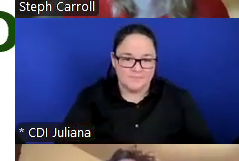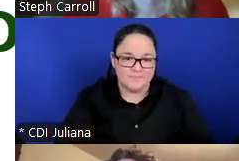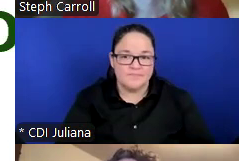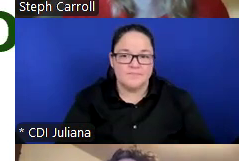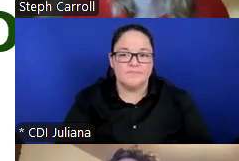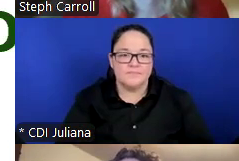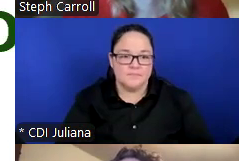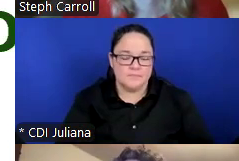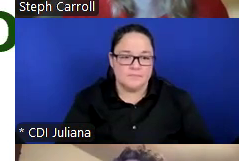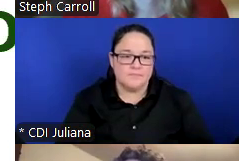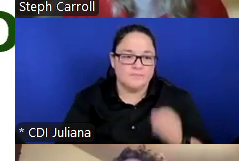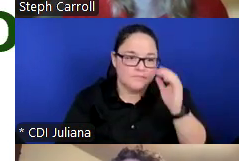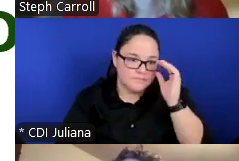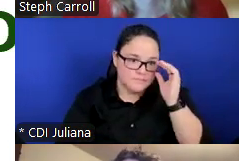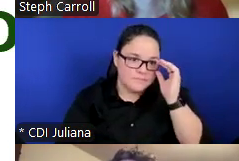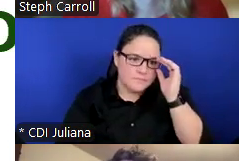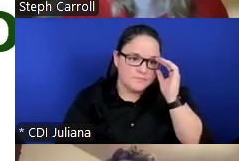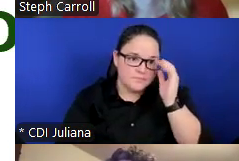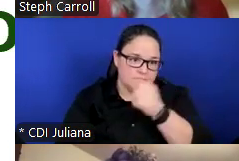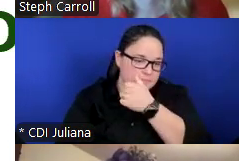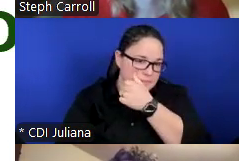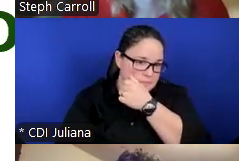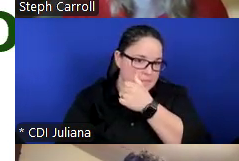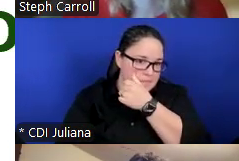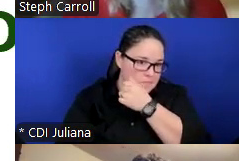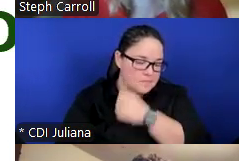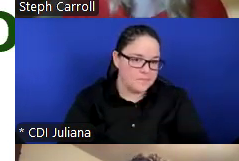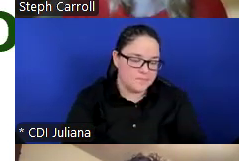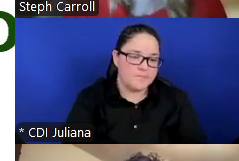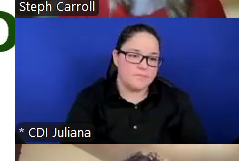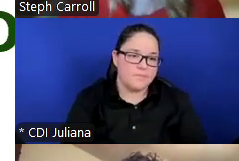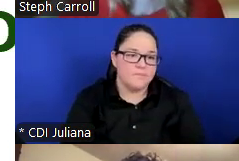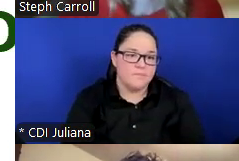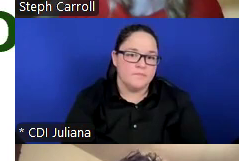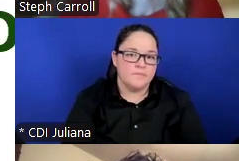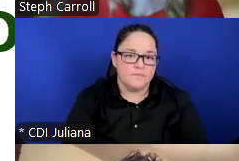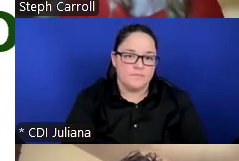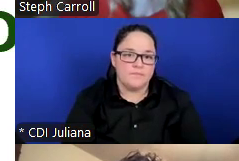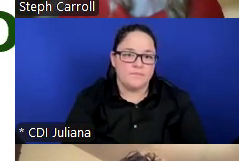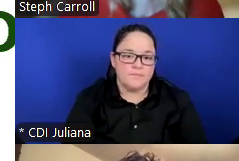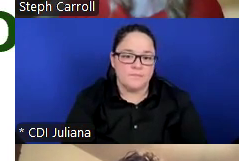lenguaje de señas estadounidense, trabajando con un marco que se llama la justicia del lenguaje.